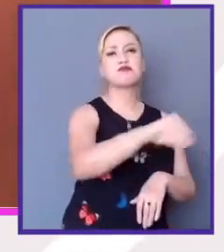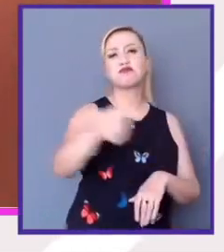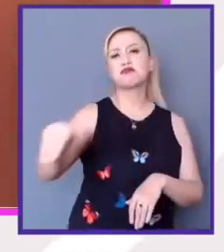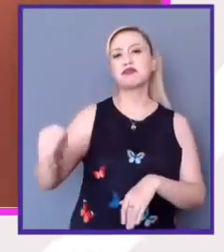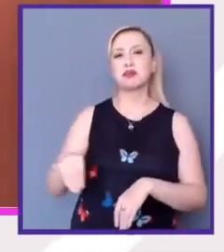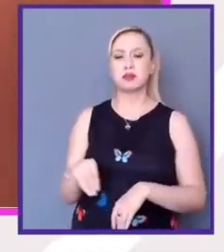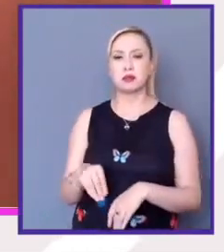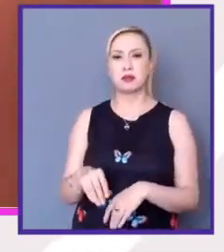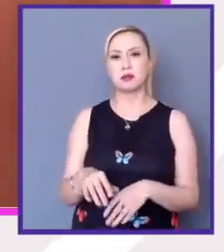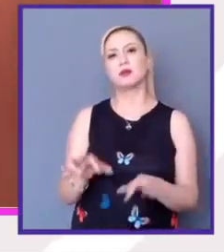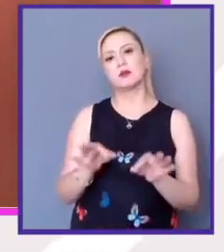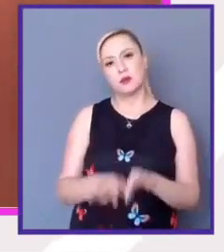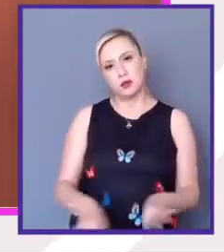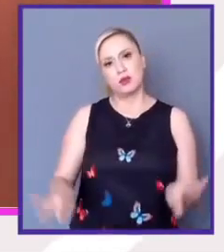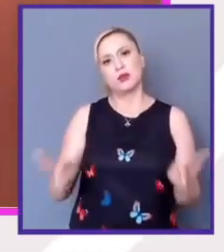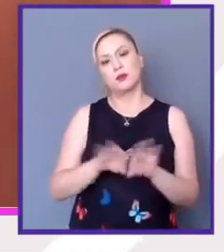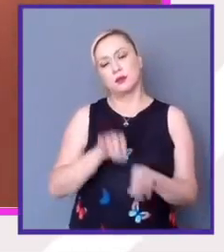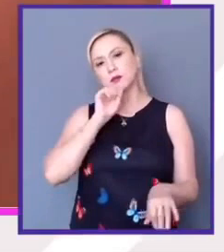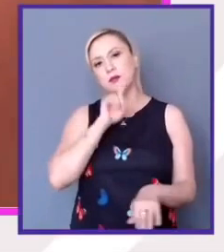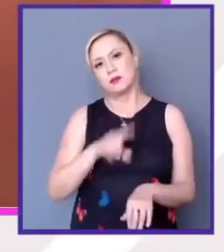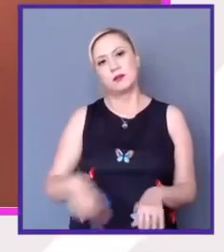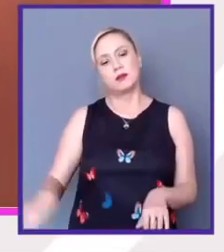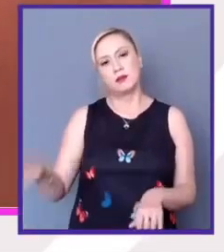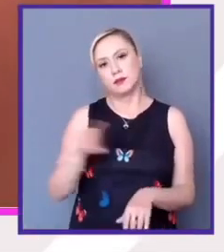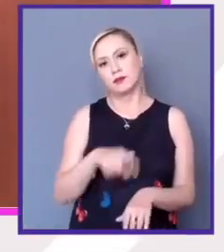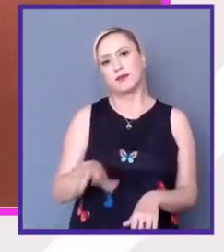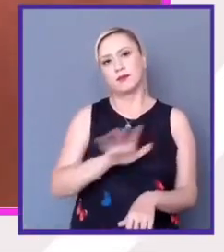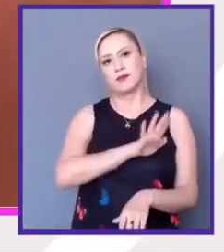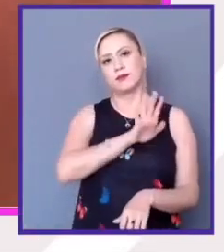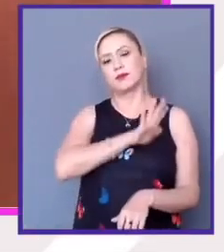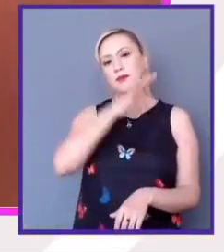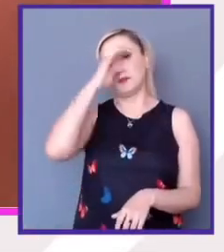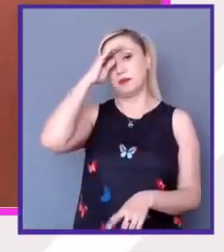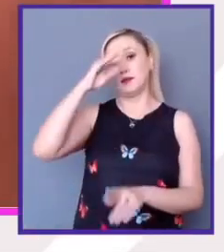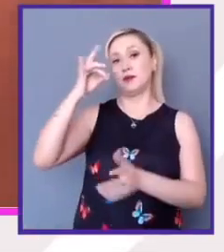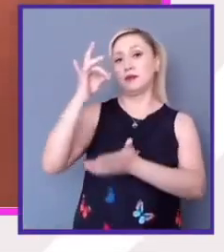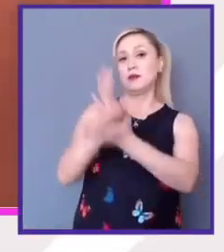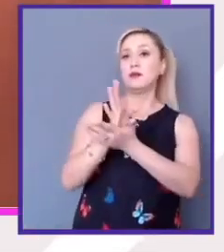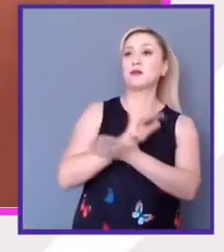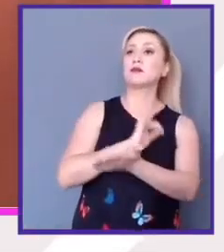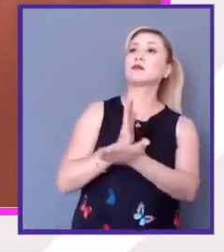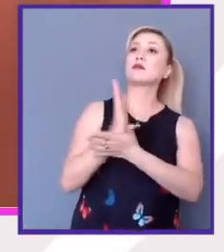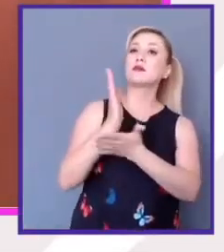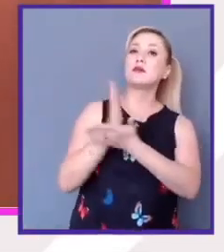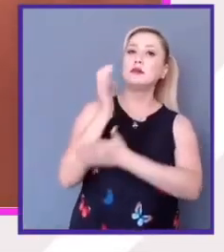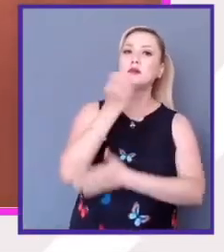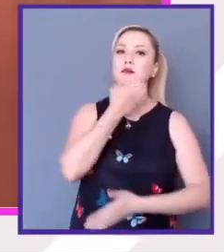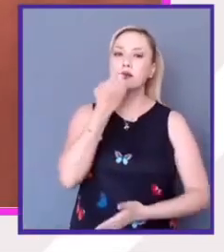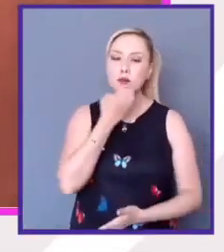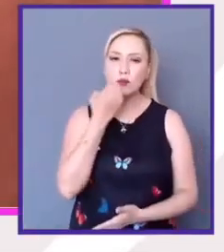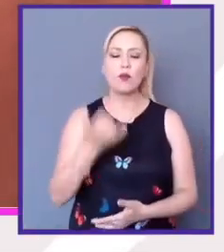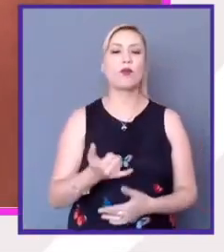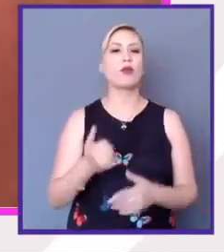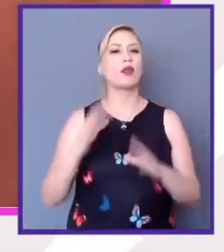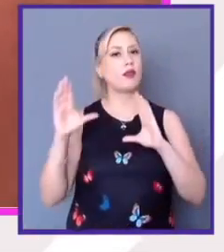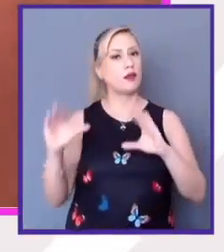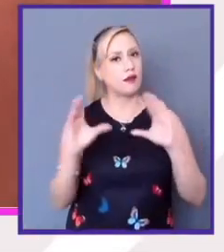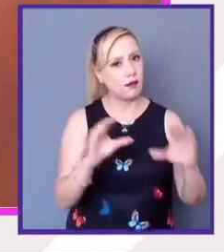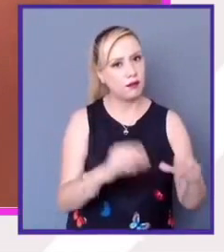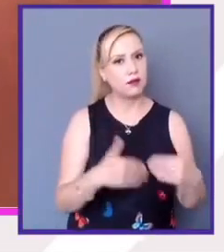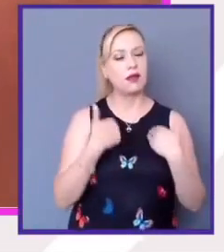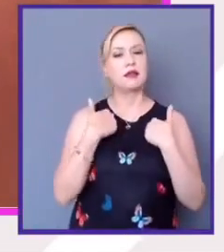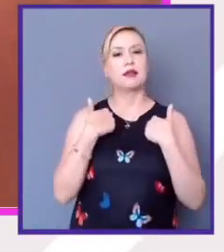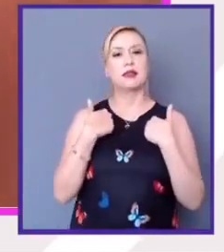también es importante trabajar con la blanquitud en ese sentido. No nada más en lo educativo, sino también en la sensibilización, ¿no? En entender qué es